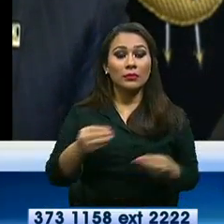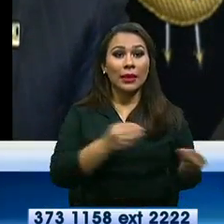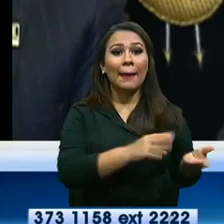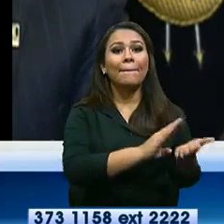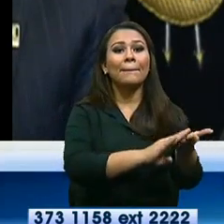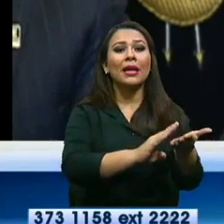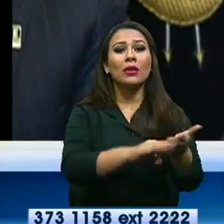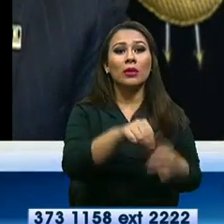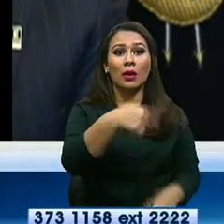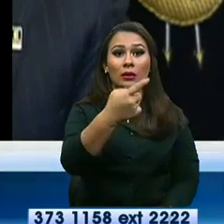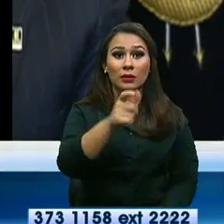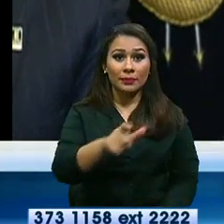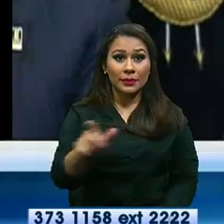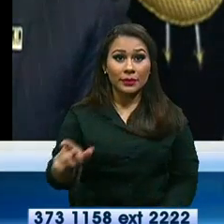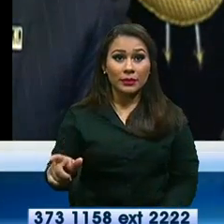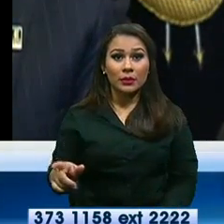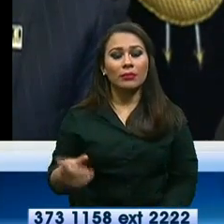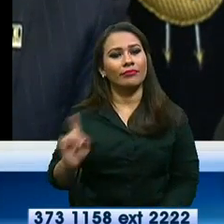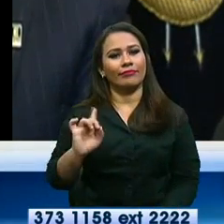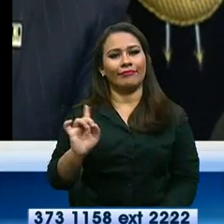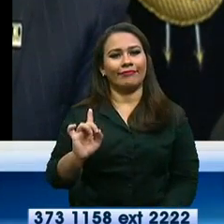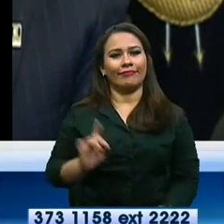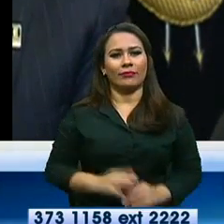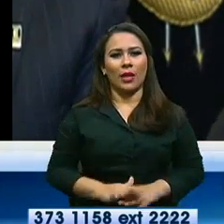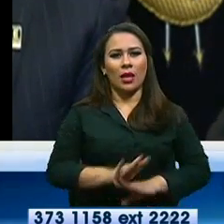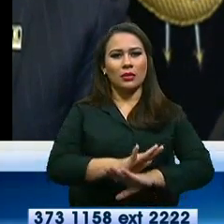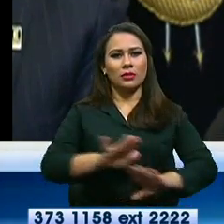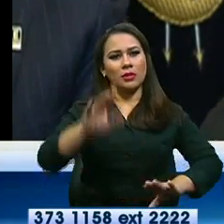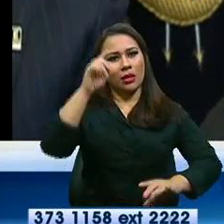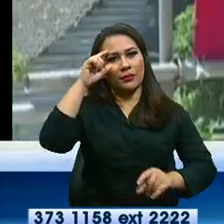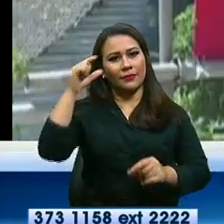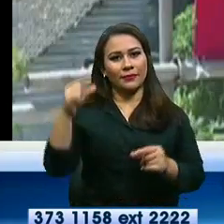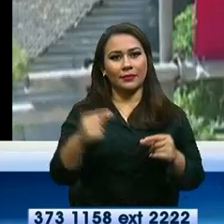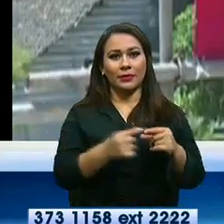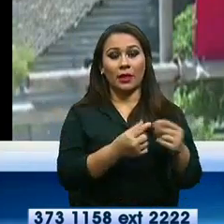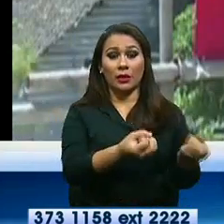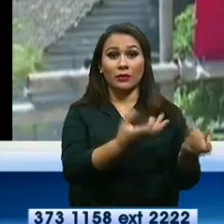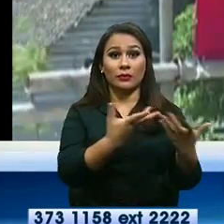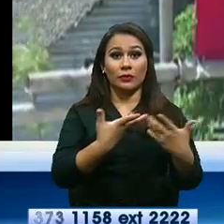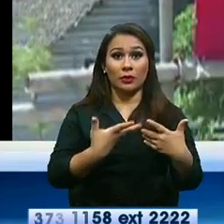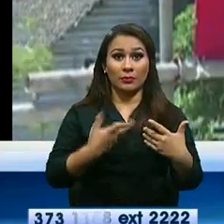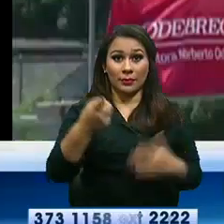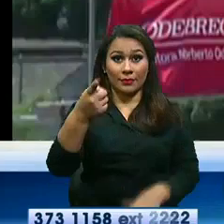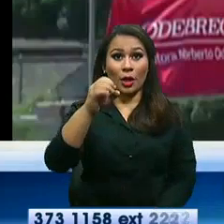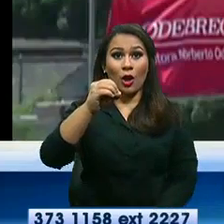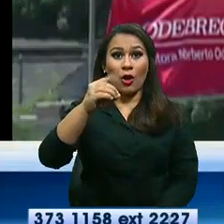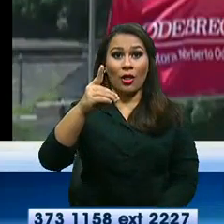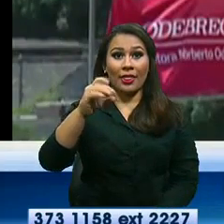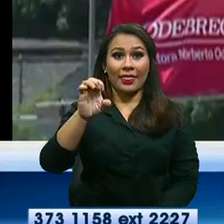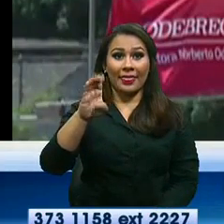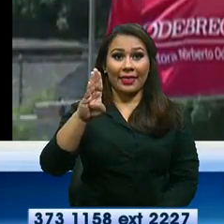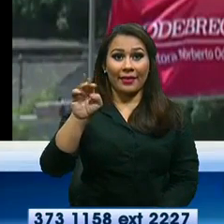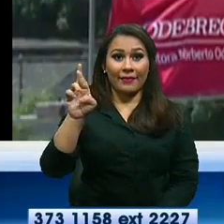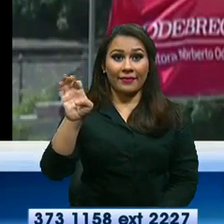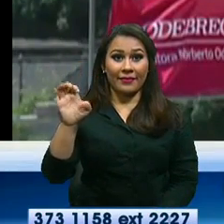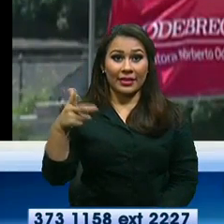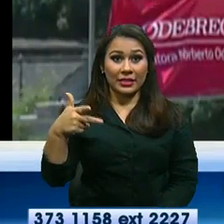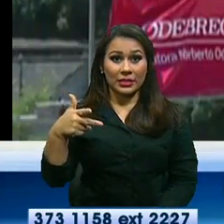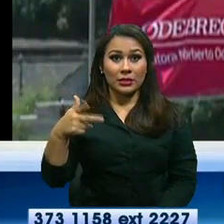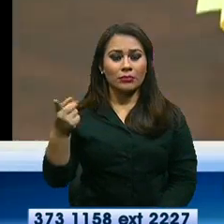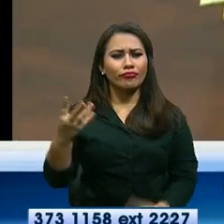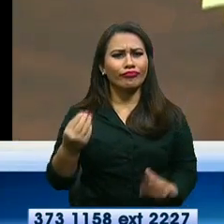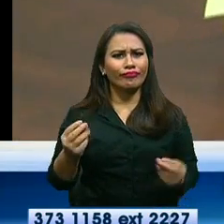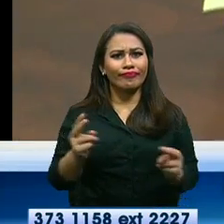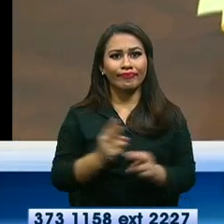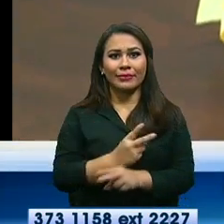a ninguna persona. El fiscal general aseguró que Odebrecht no sería la única empresa que estaría involucrada en una trama de corrupción